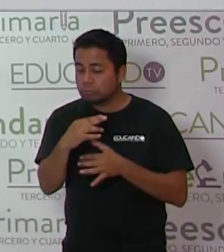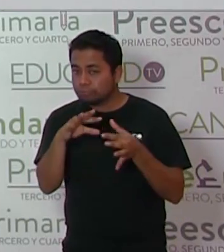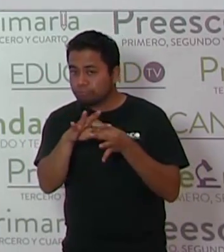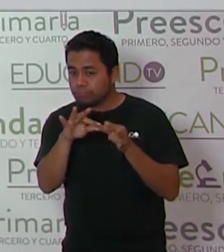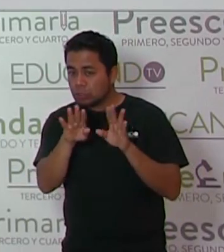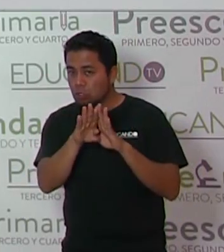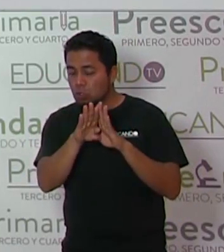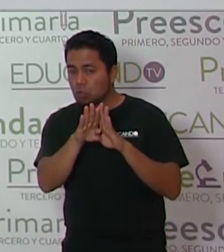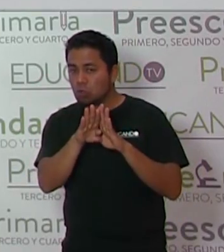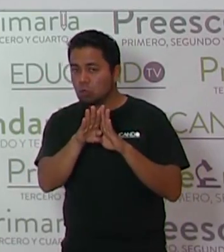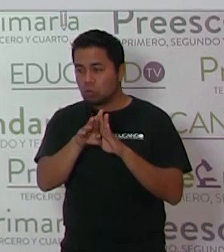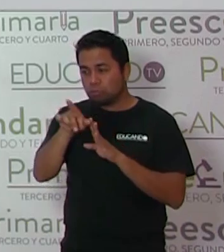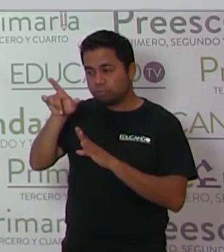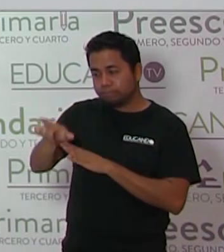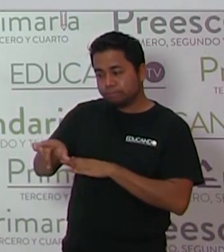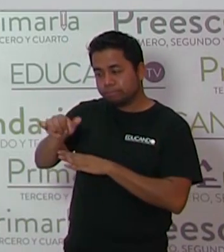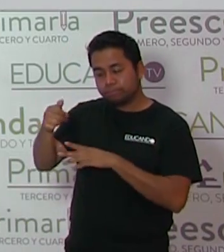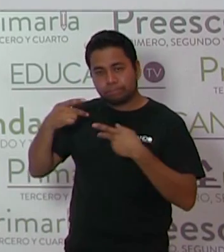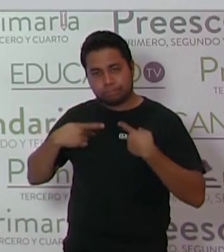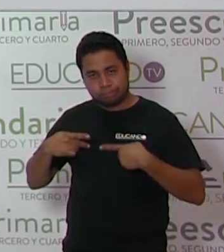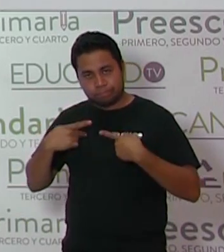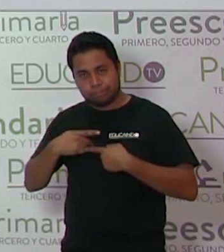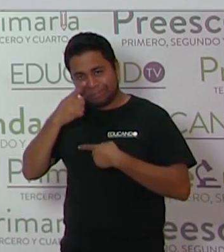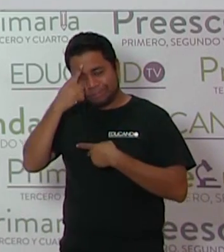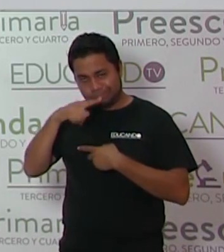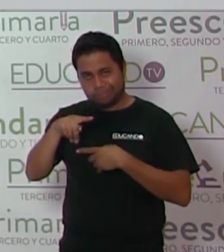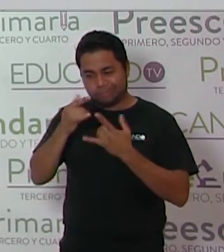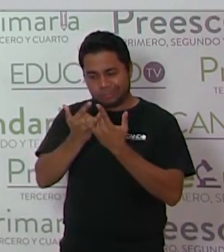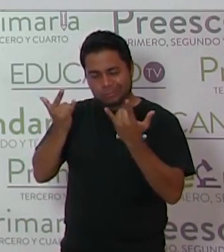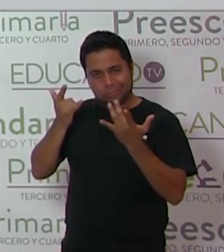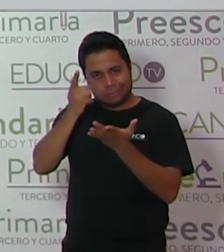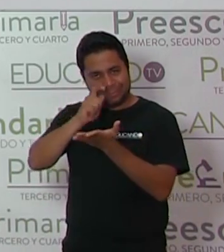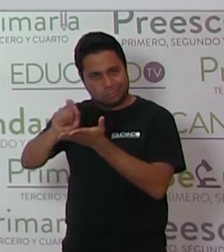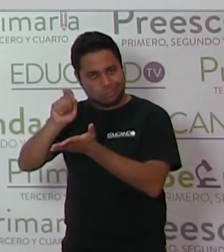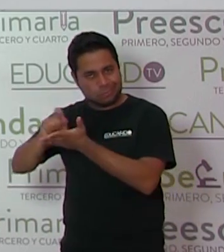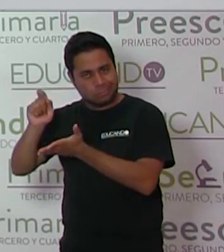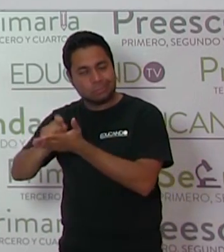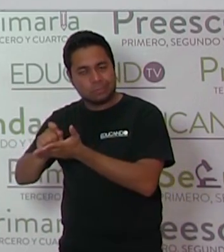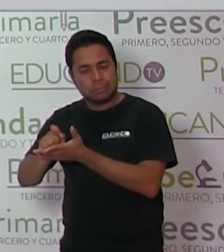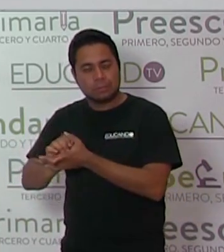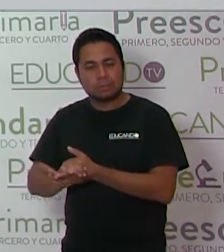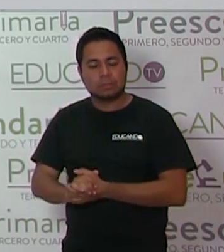estar fuera de la historia,